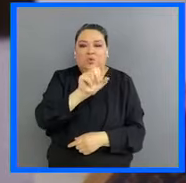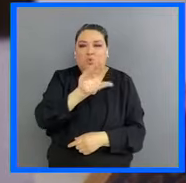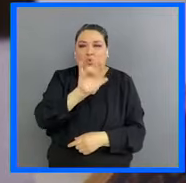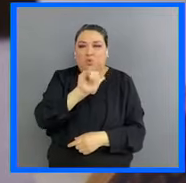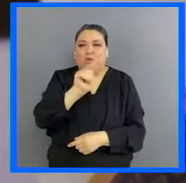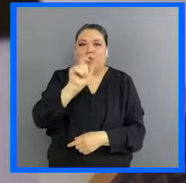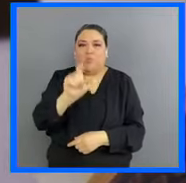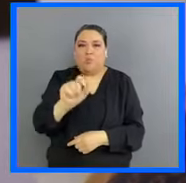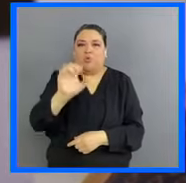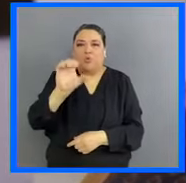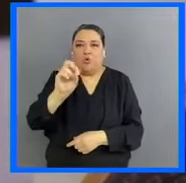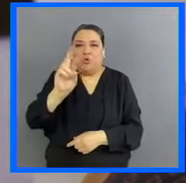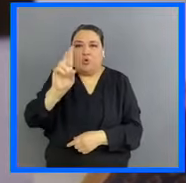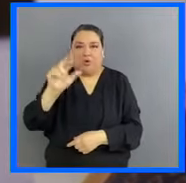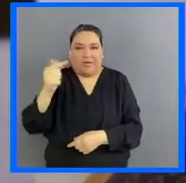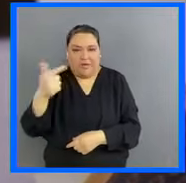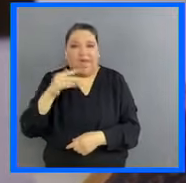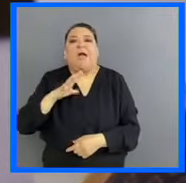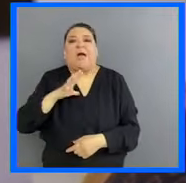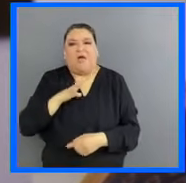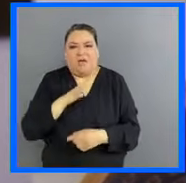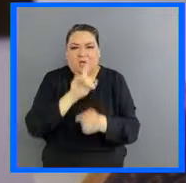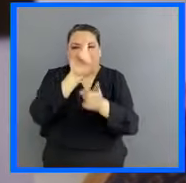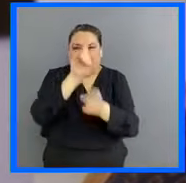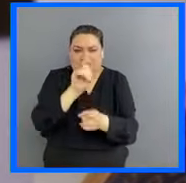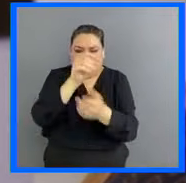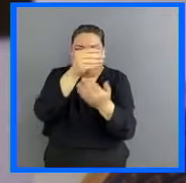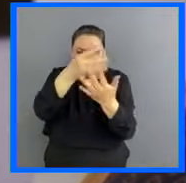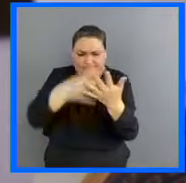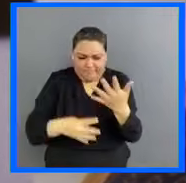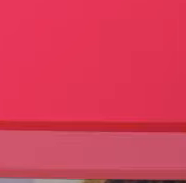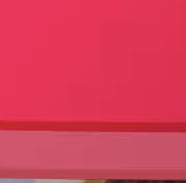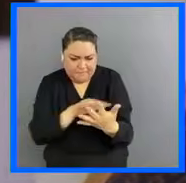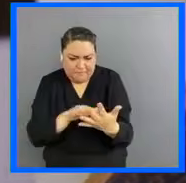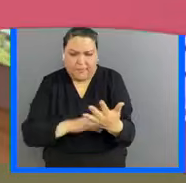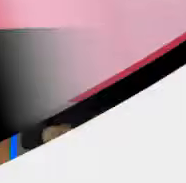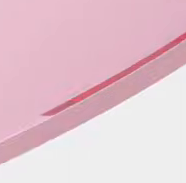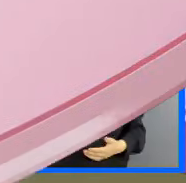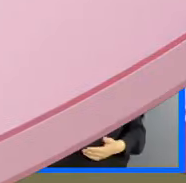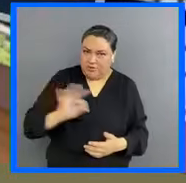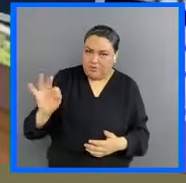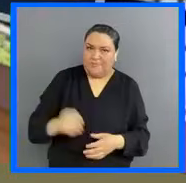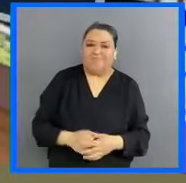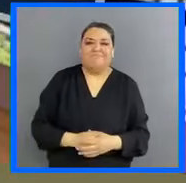la guía completa sobre este tema y orientación al respecto.